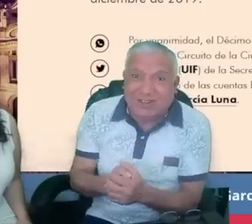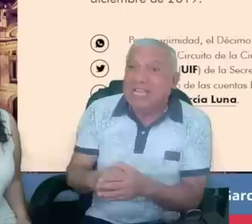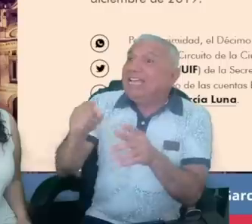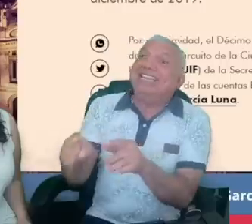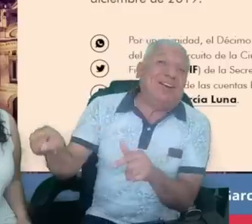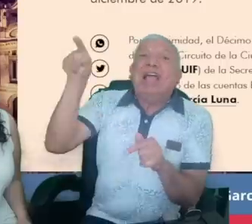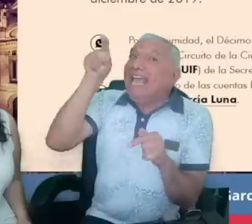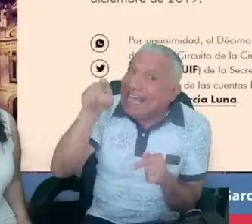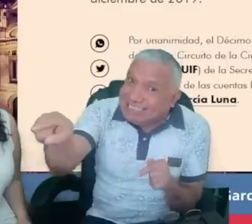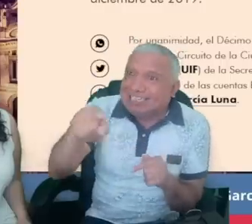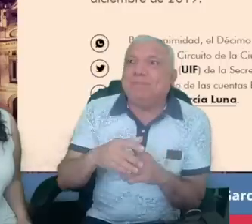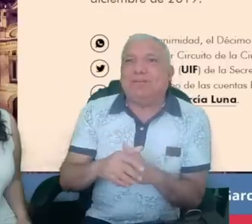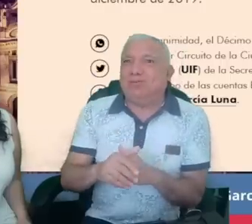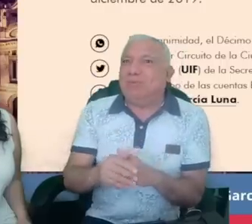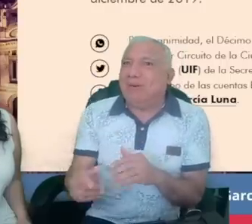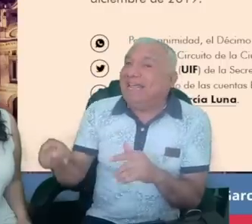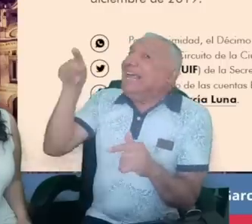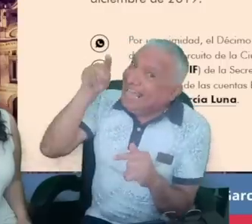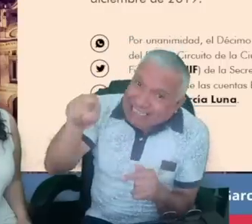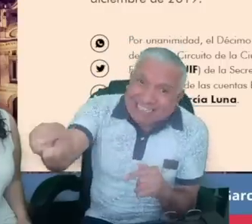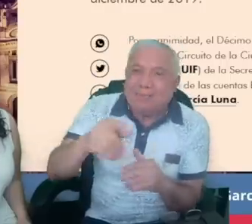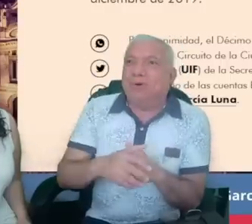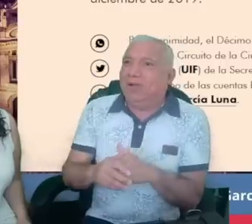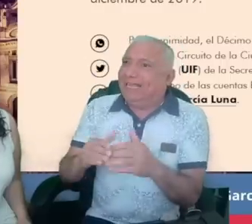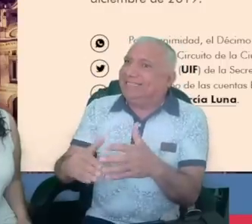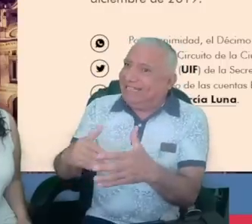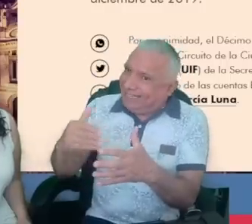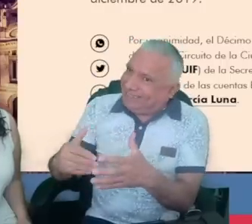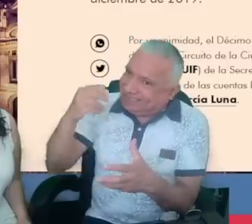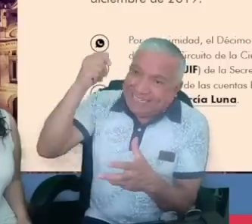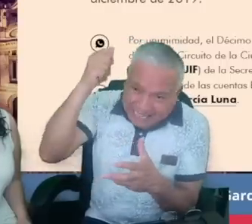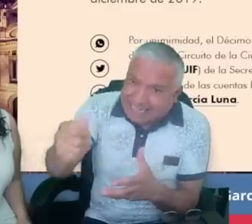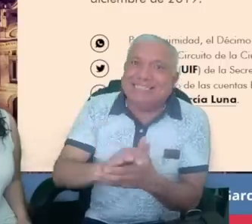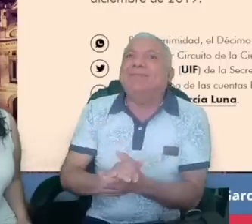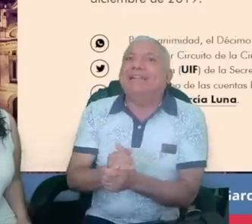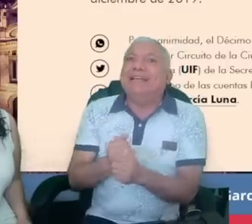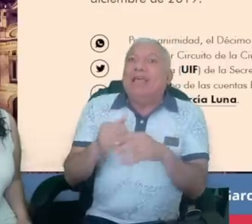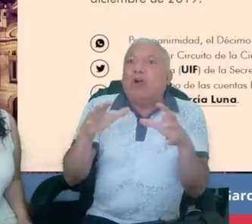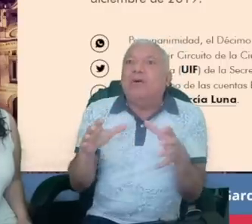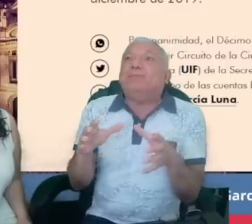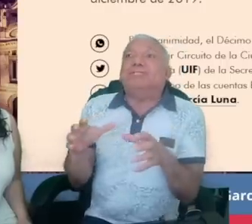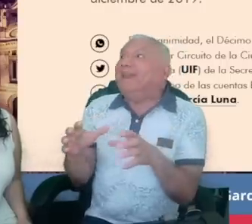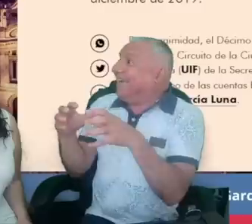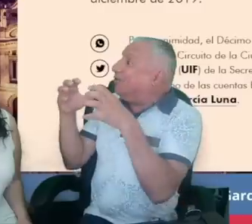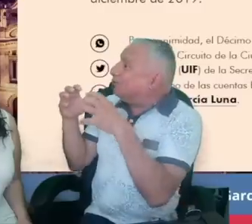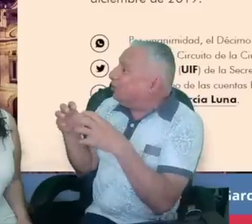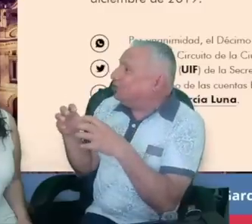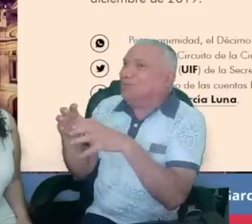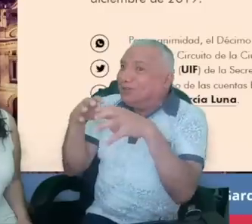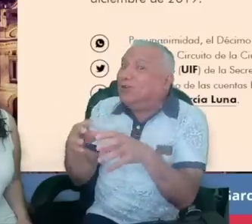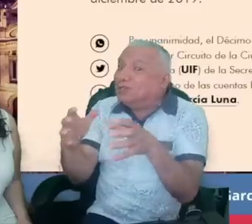testigos y dijeron este tipo es culpable este tipo se declara de esa manera cómo es posible que